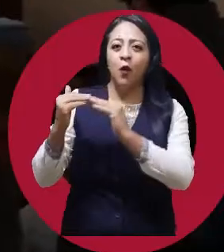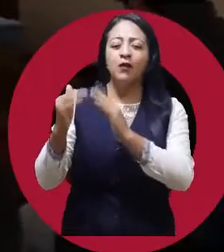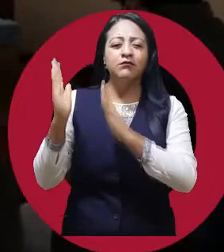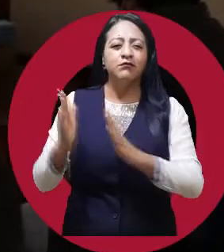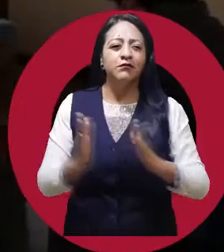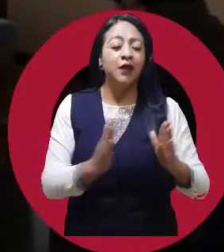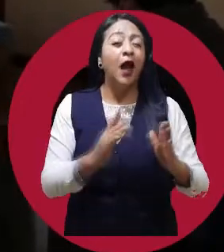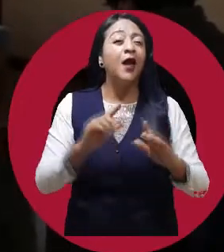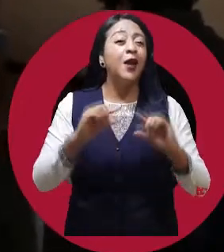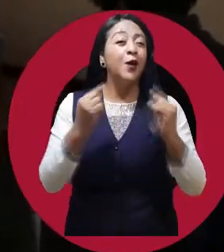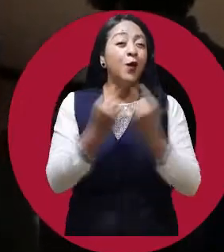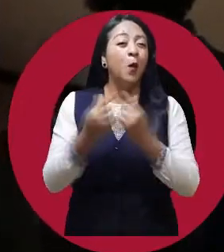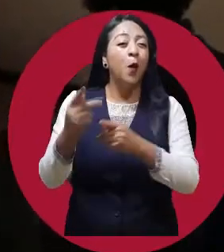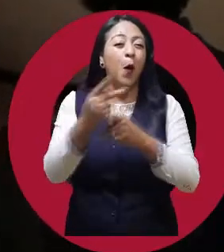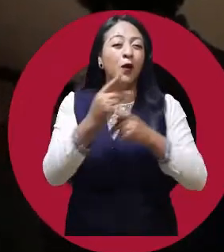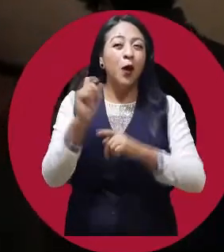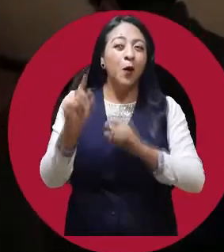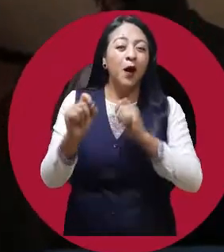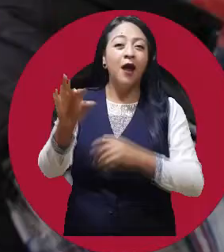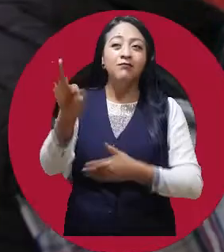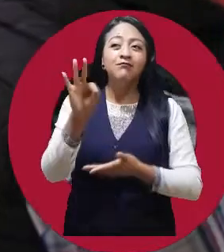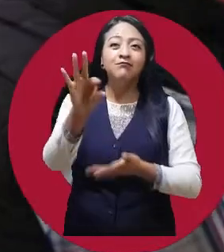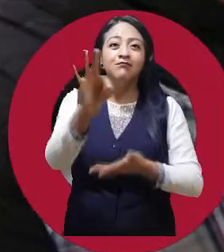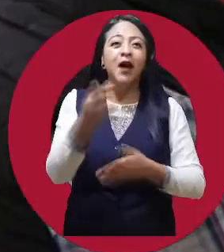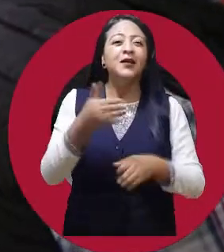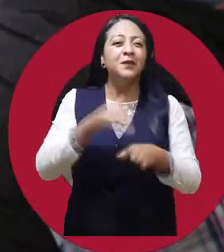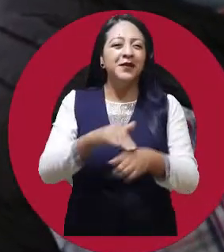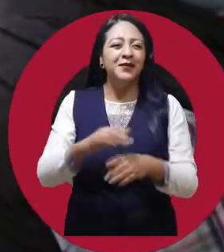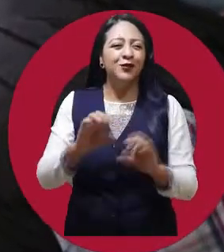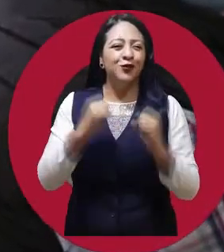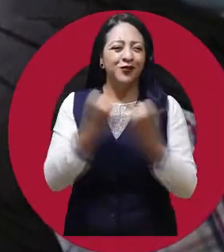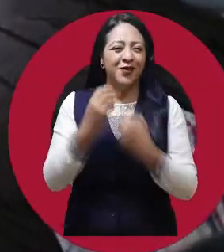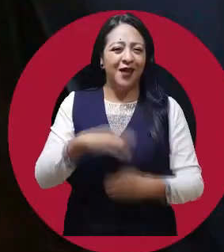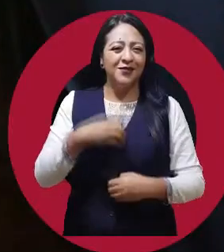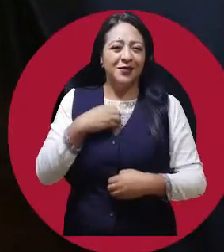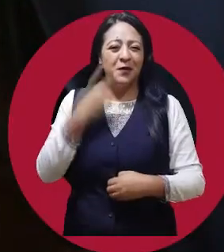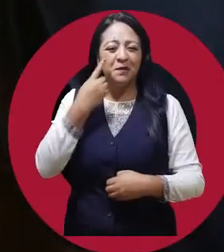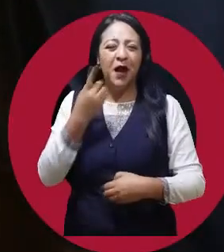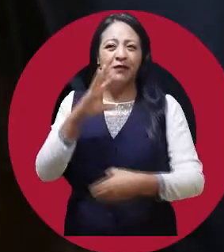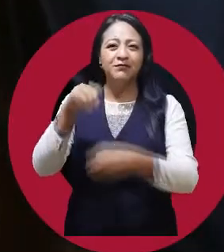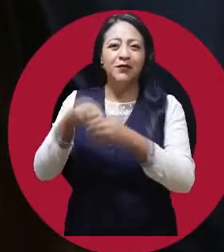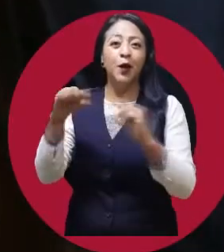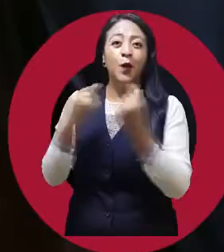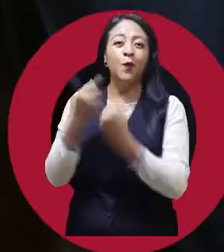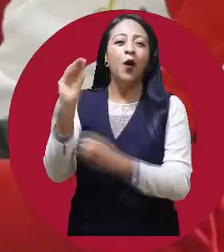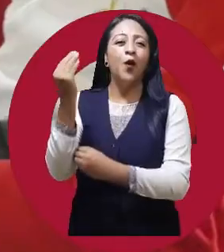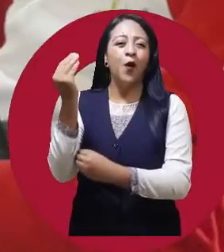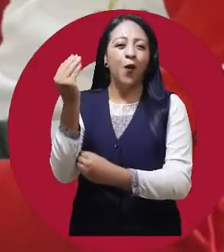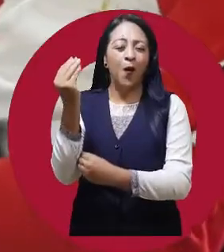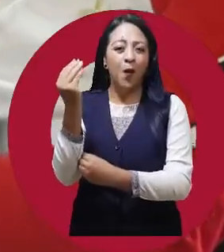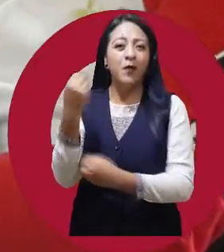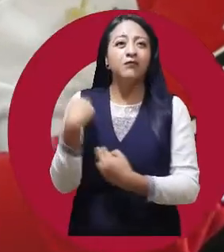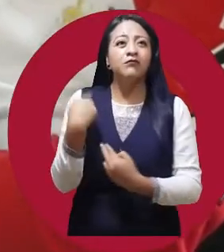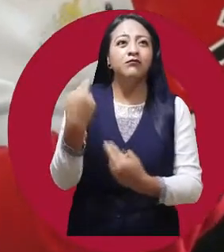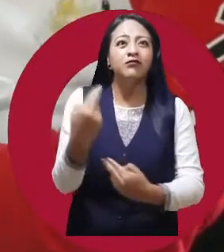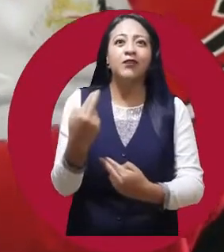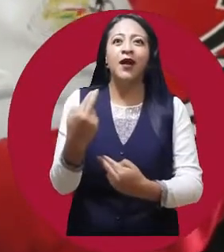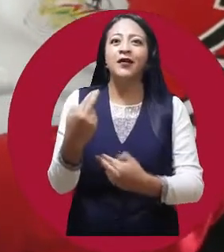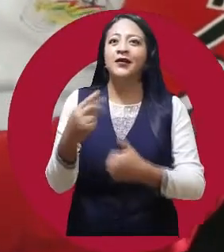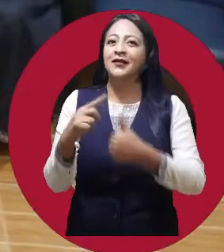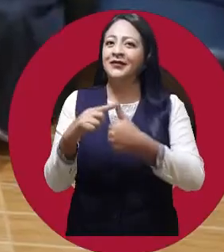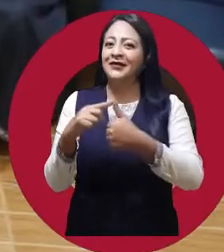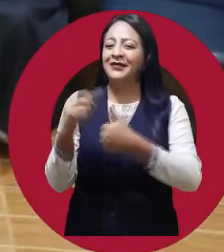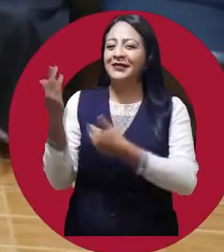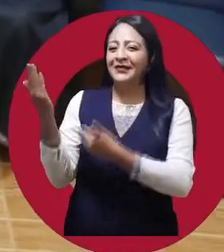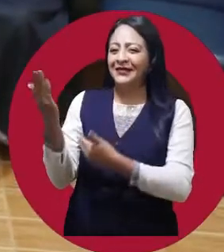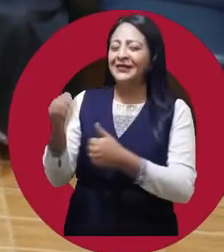de los consejos consultivos y elección de los representantes de la sociedad civil para integrar los consejos consultivos de jóvenes, designación que recayó en